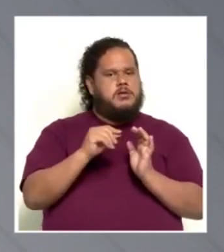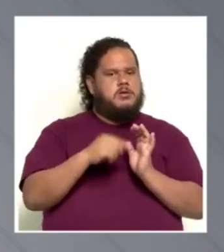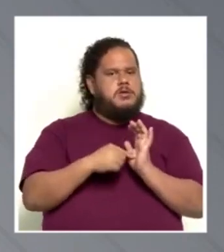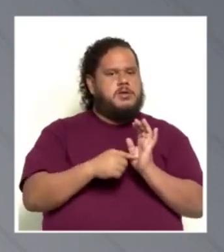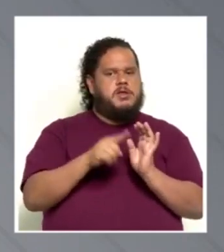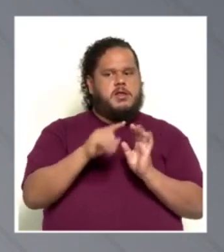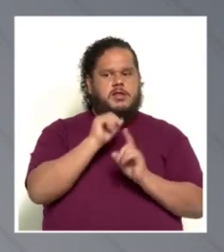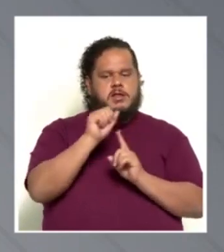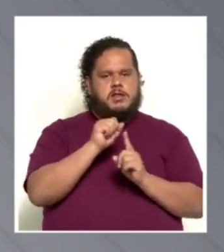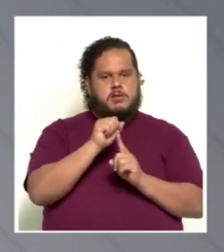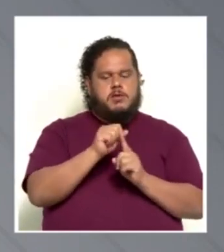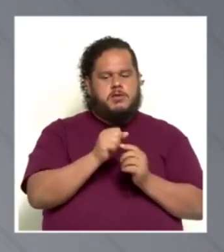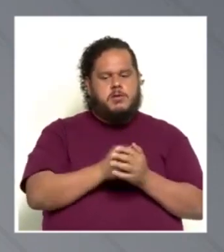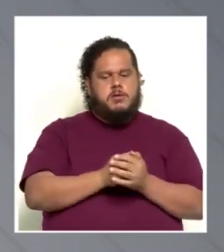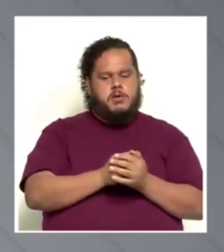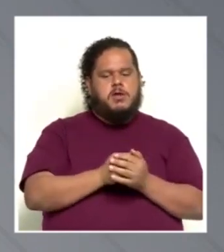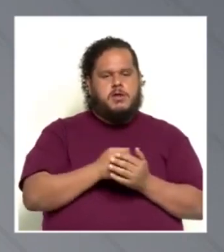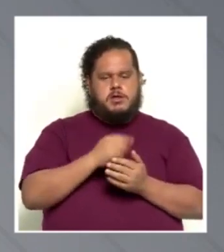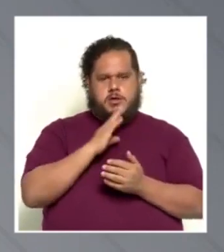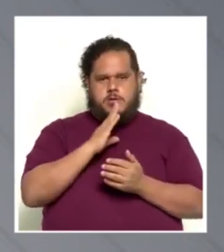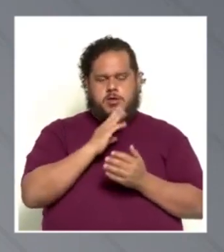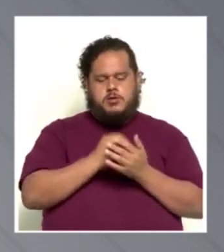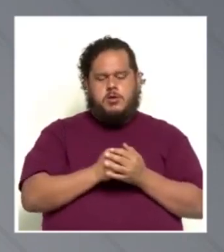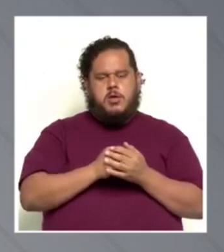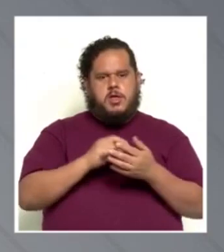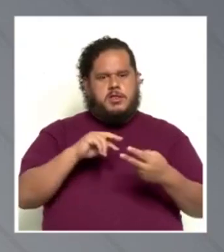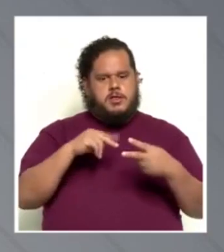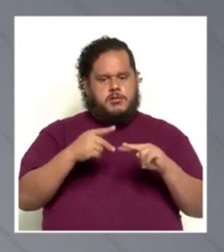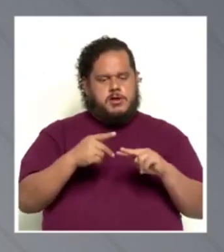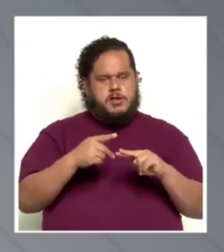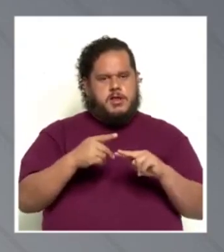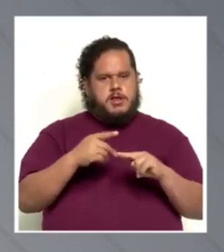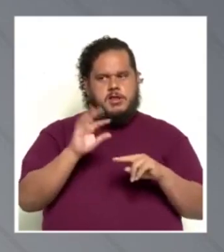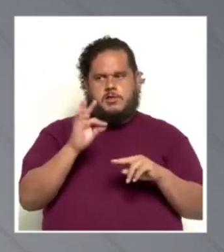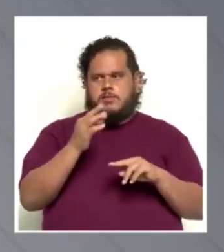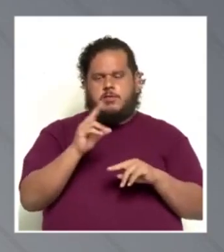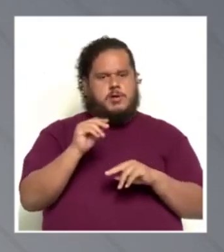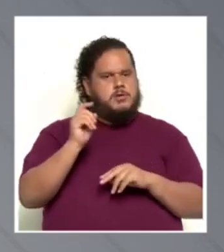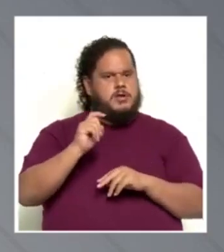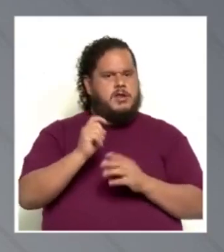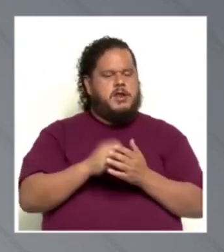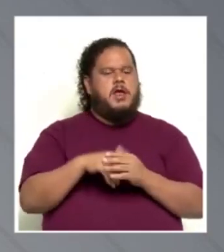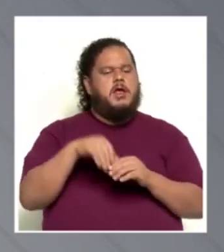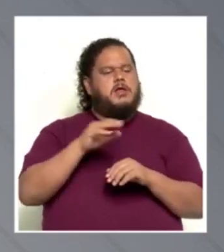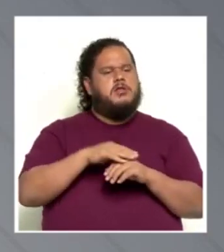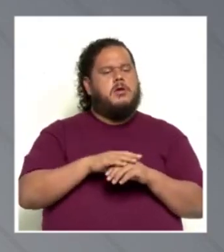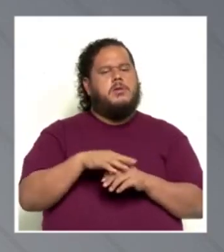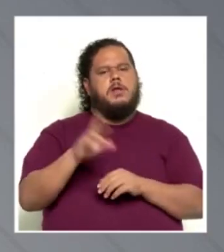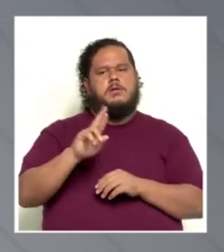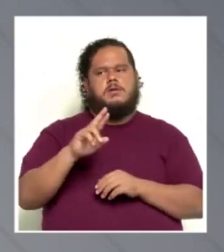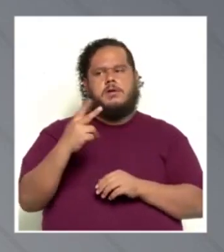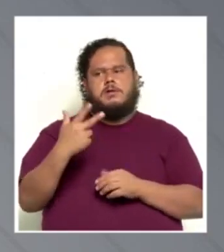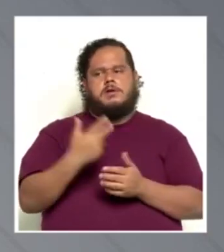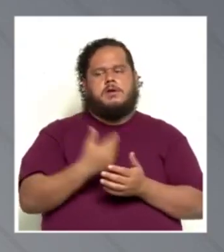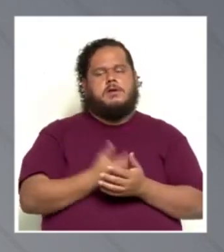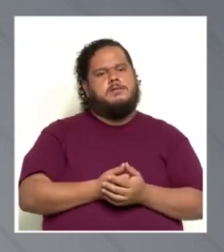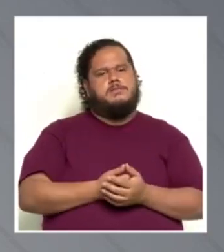esta situación que comento de polarizar innecesariamente sobre la figura de don Rodrigo.